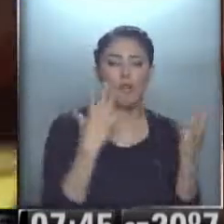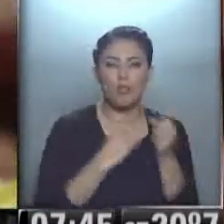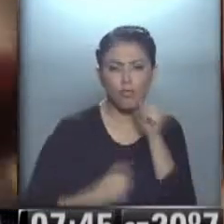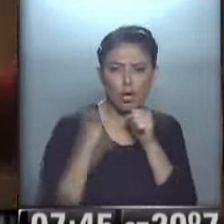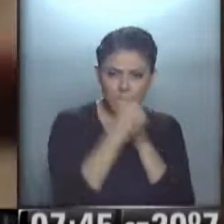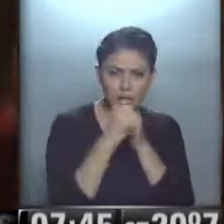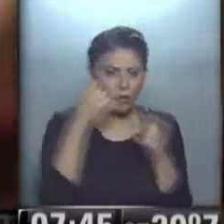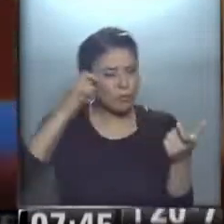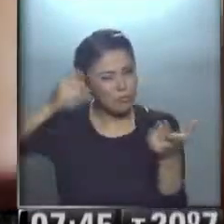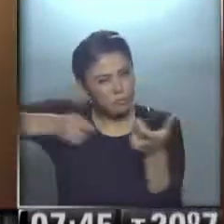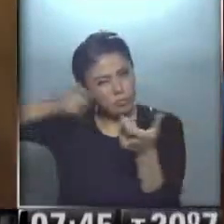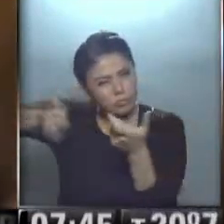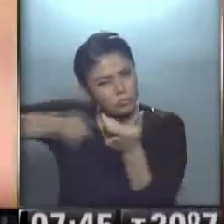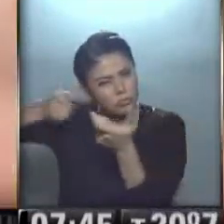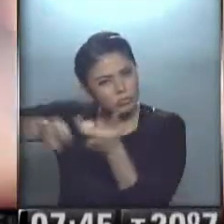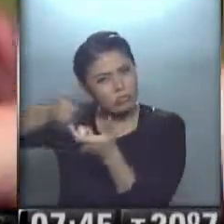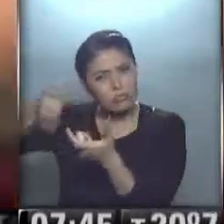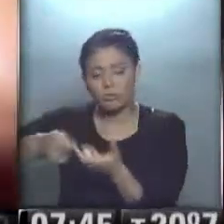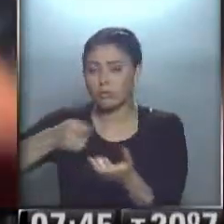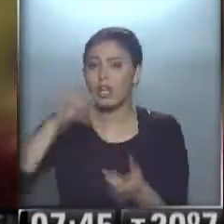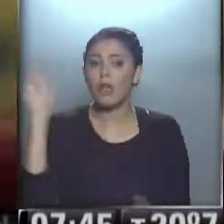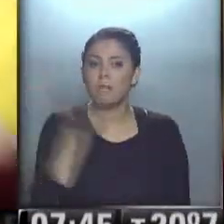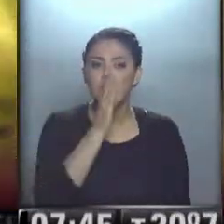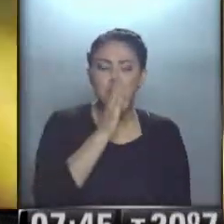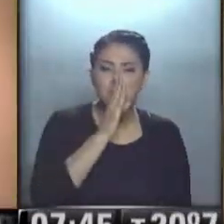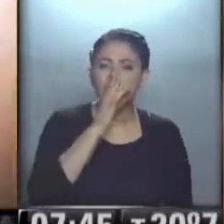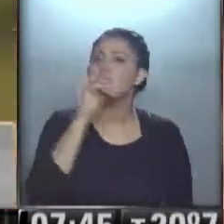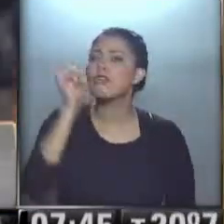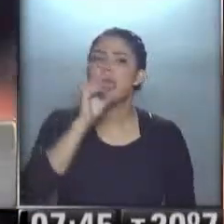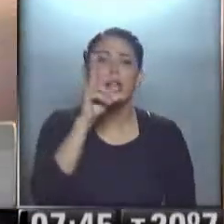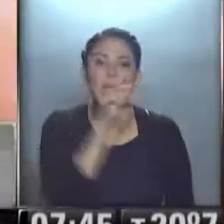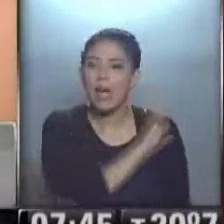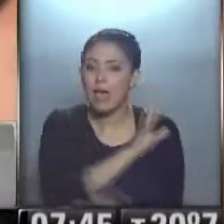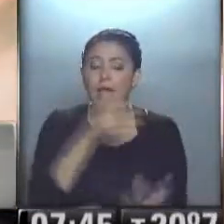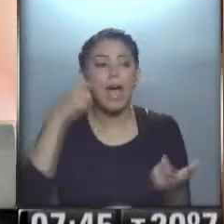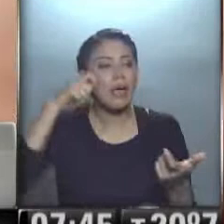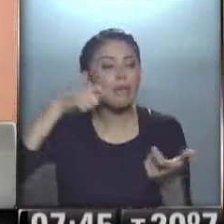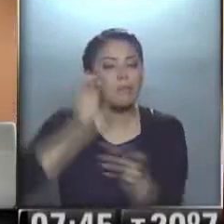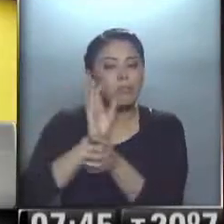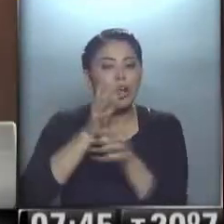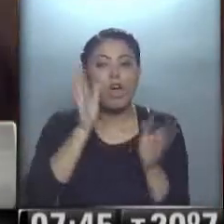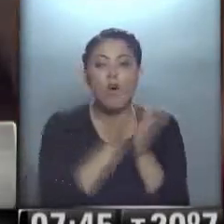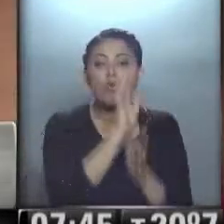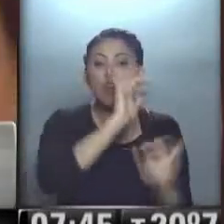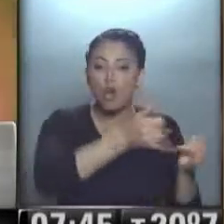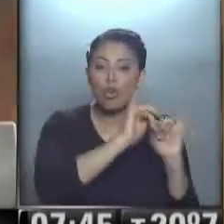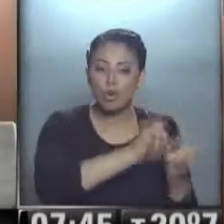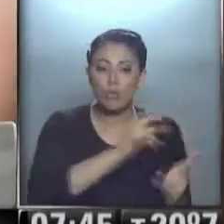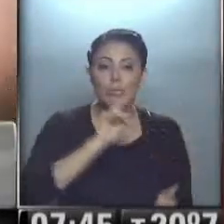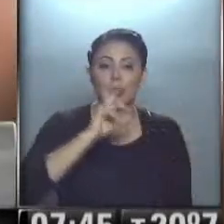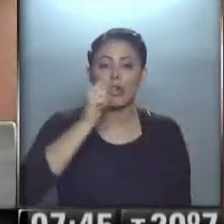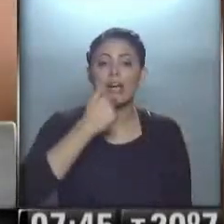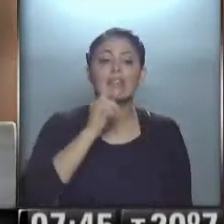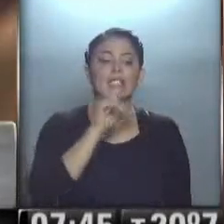boxeo. Pero es un documental de observación en el cual nadie habla a cámara, no hay testimonios, sino que la cámara acompaña a este joven, Jeremías Castillo, en